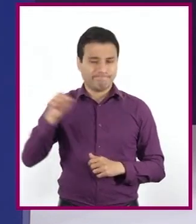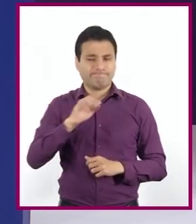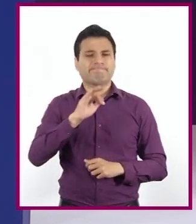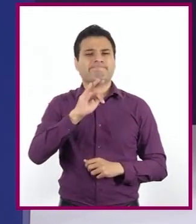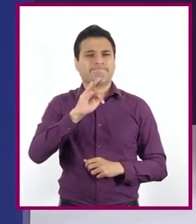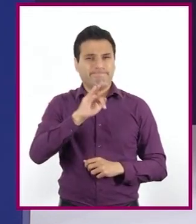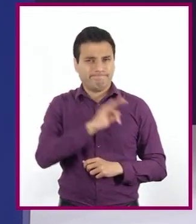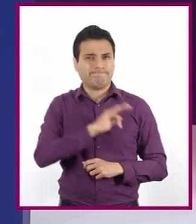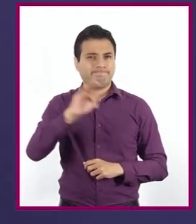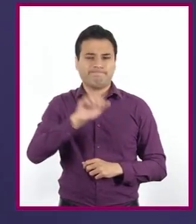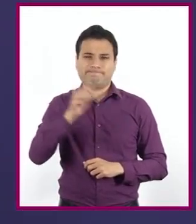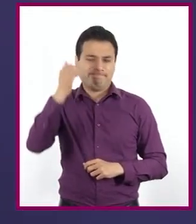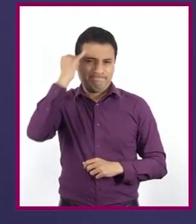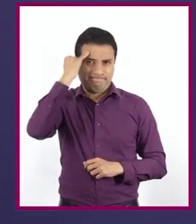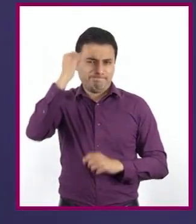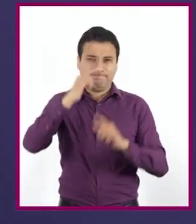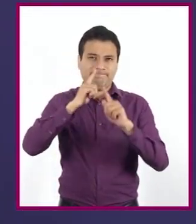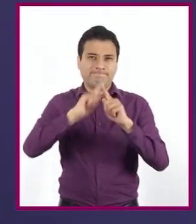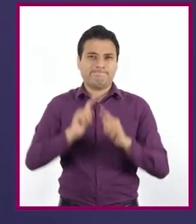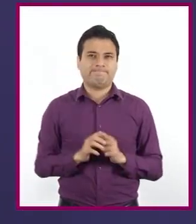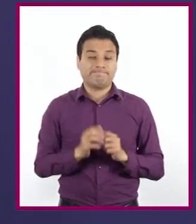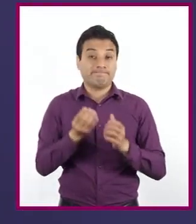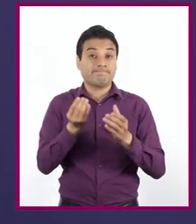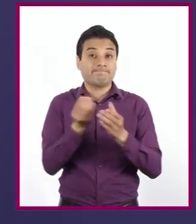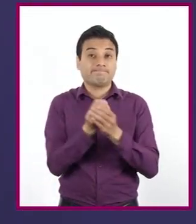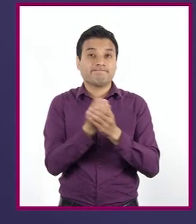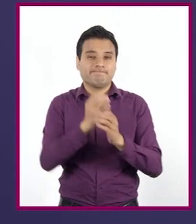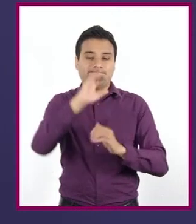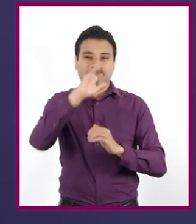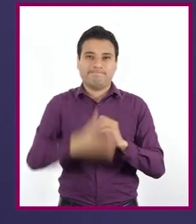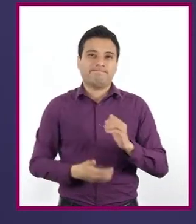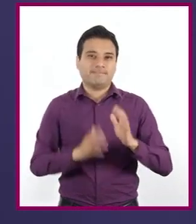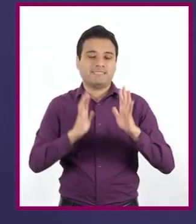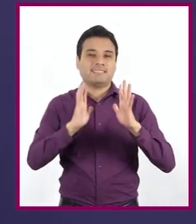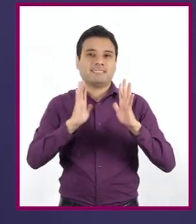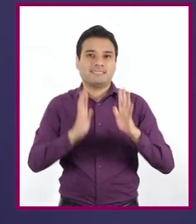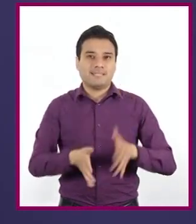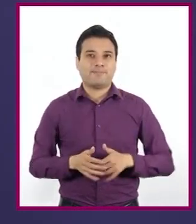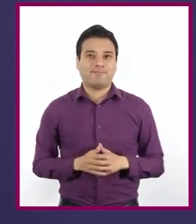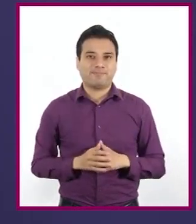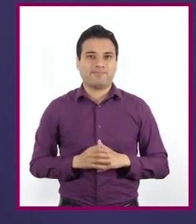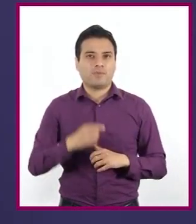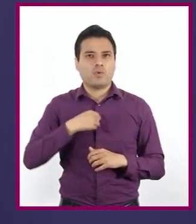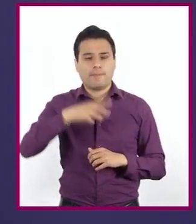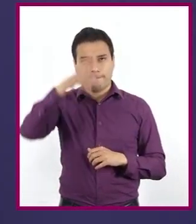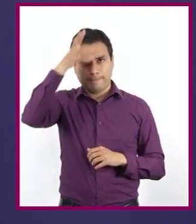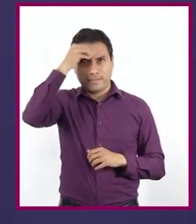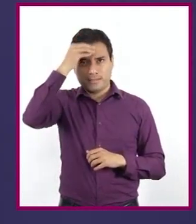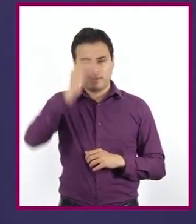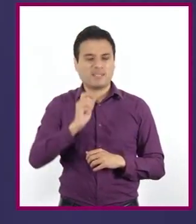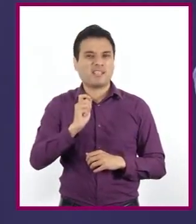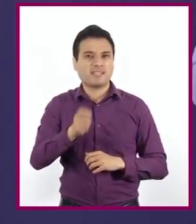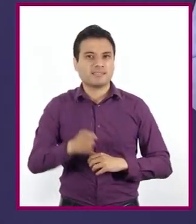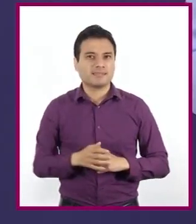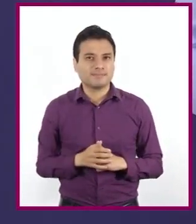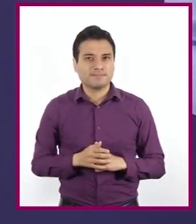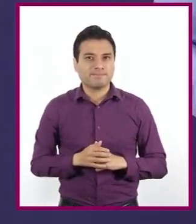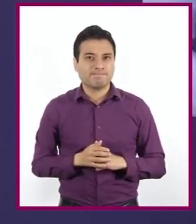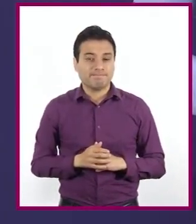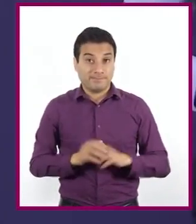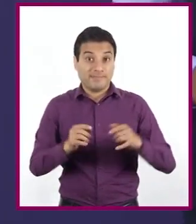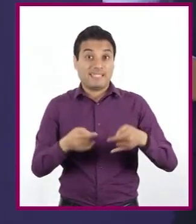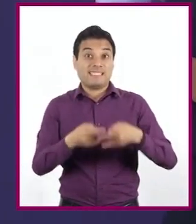desarrollar algunas otras. Estamos llegando al final de esta sesión. Nuestro aprendizaje esperado fue: